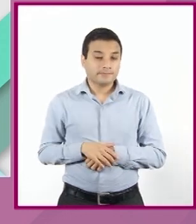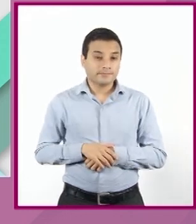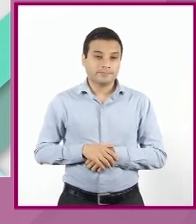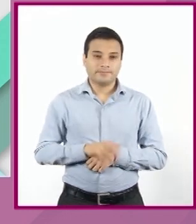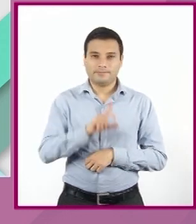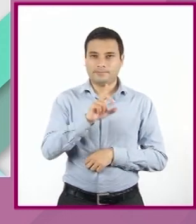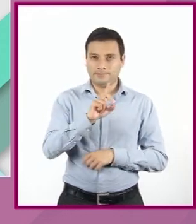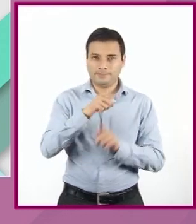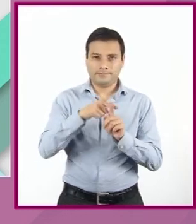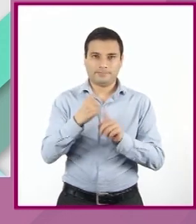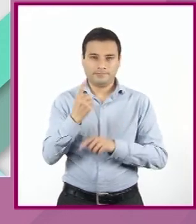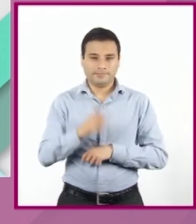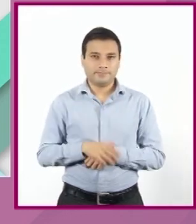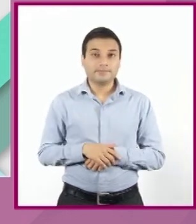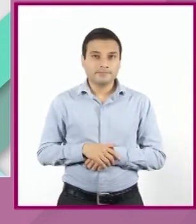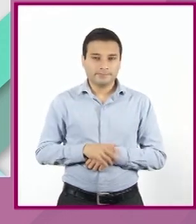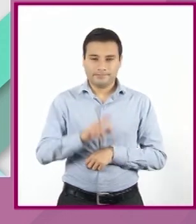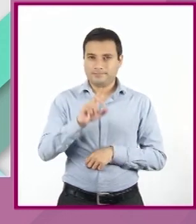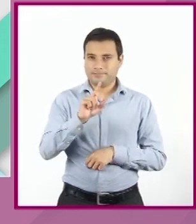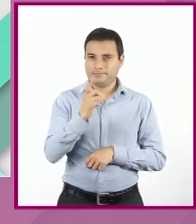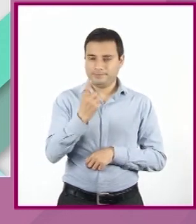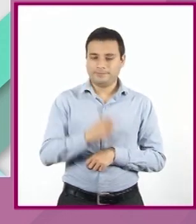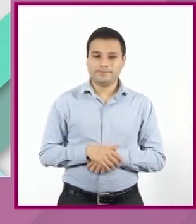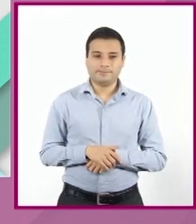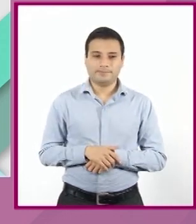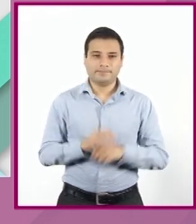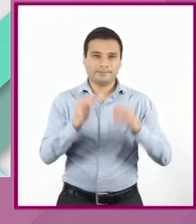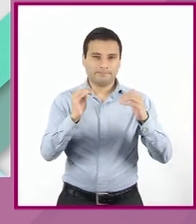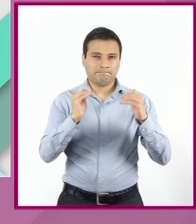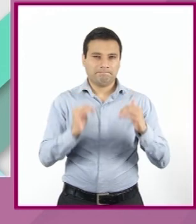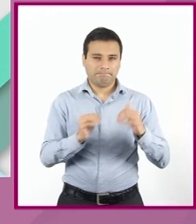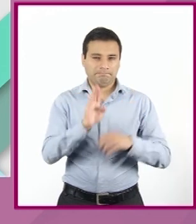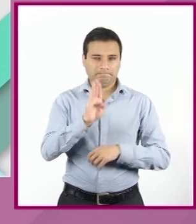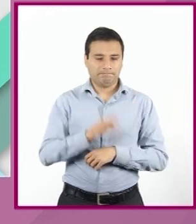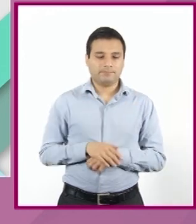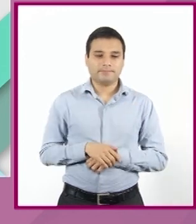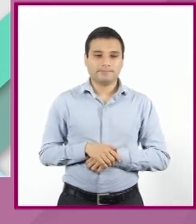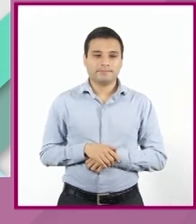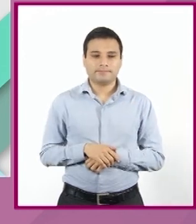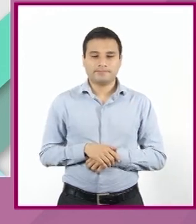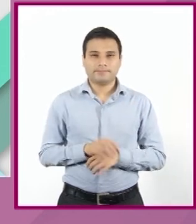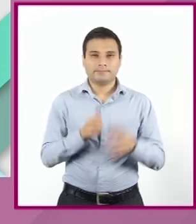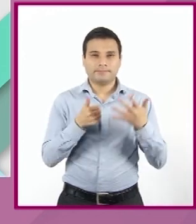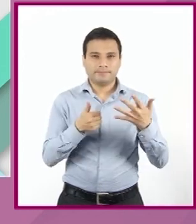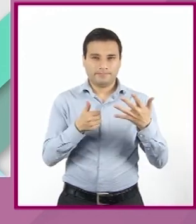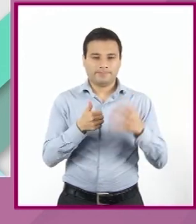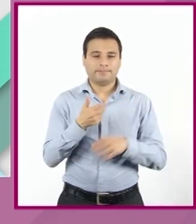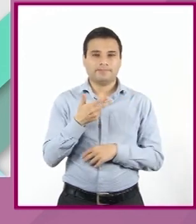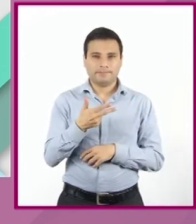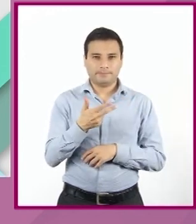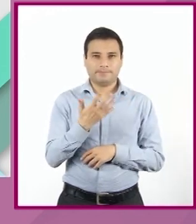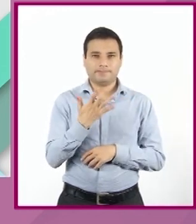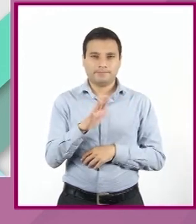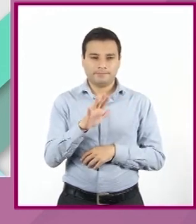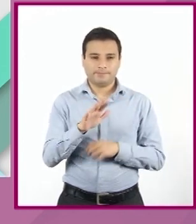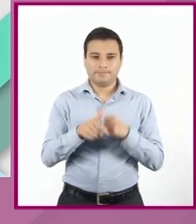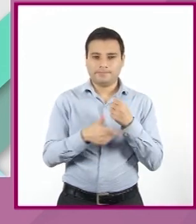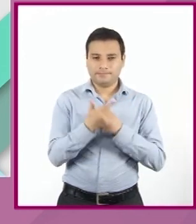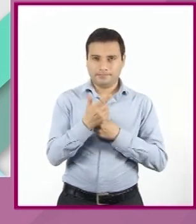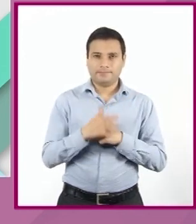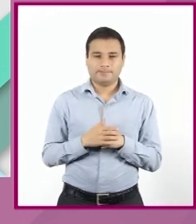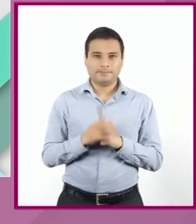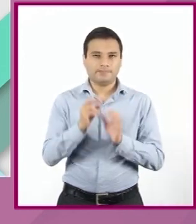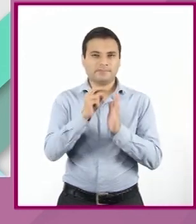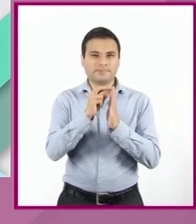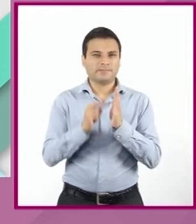30 más 1, igual a 31. Para la sucesión del inciso B, 6, 8, 10,